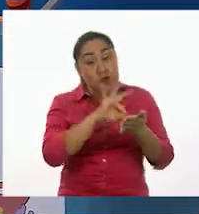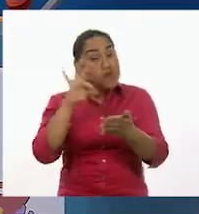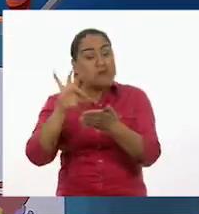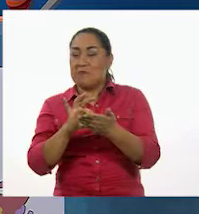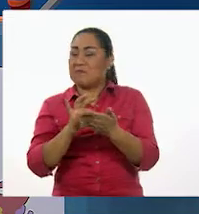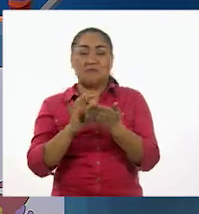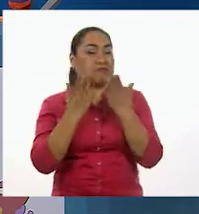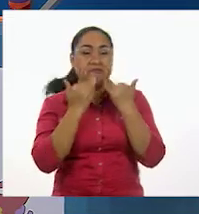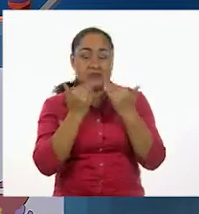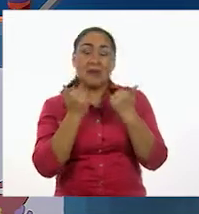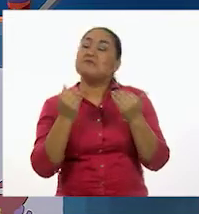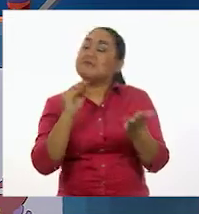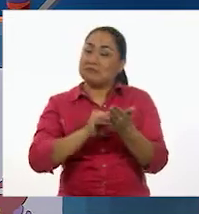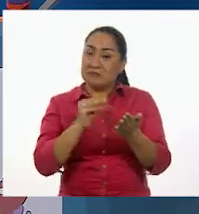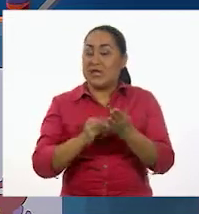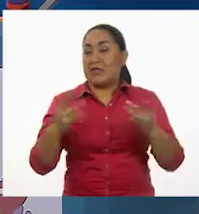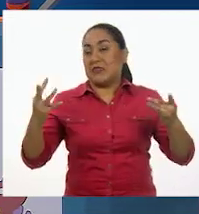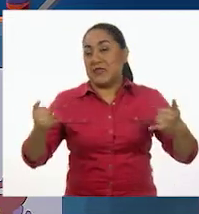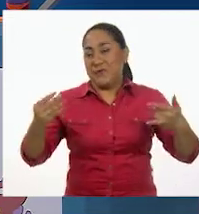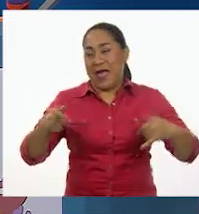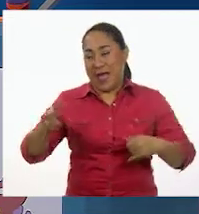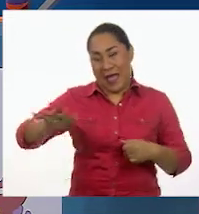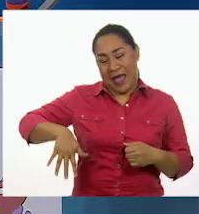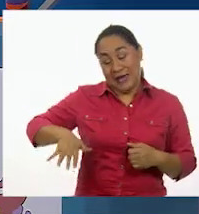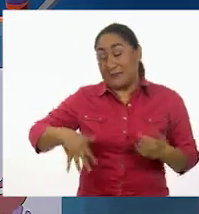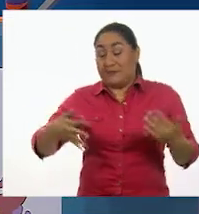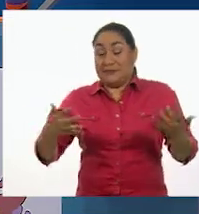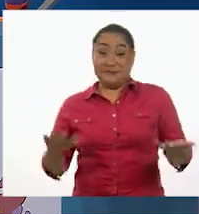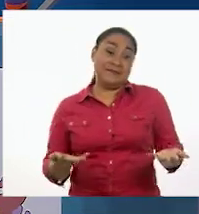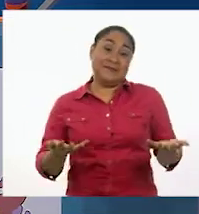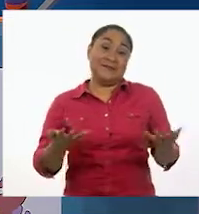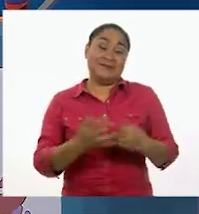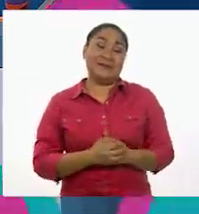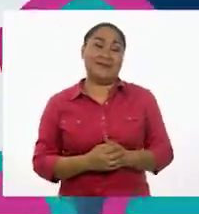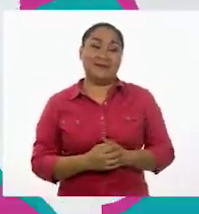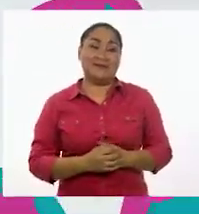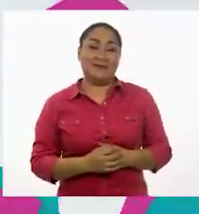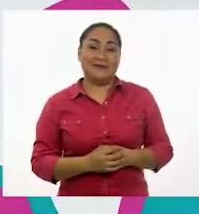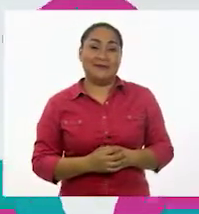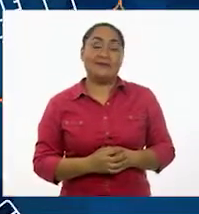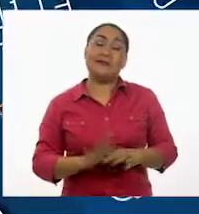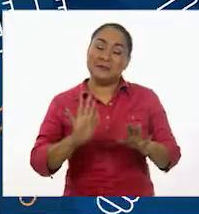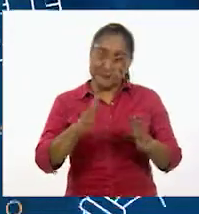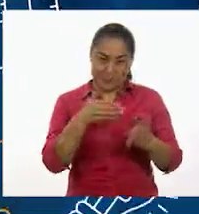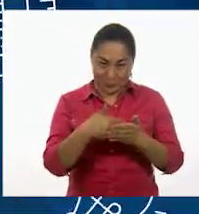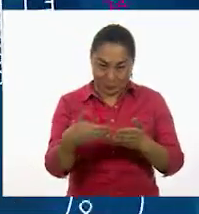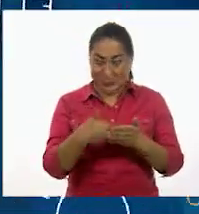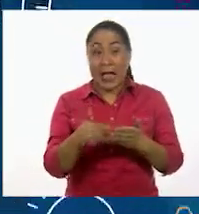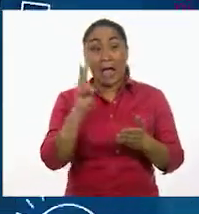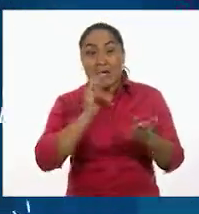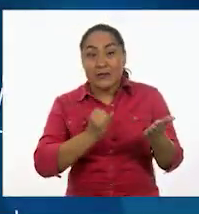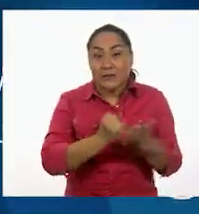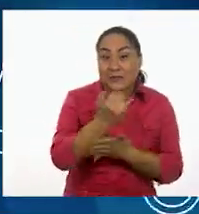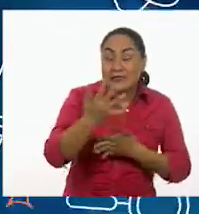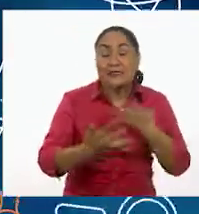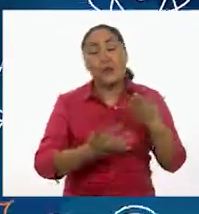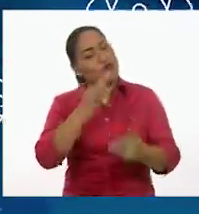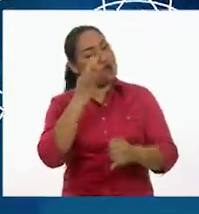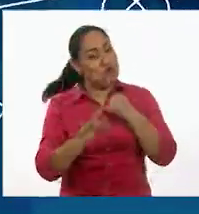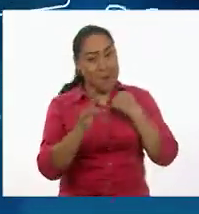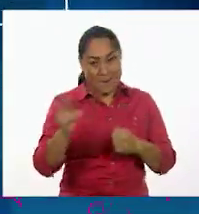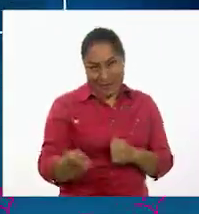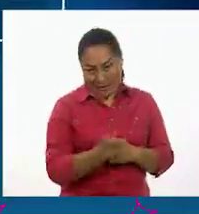seguimos empatados, 3 contra 3, como dijiste, Juan Carlos. Así que, ¿qué les parece si para definir esto hacemos una